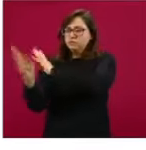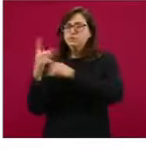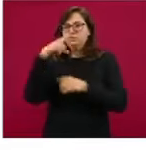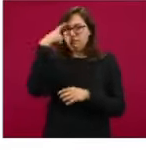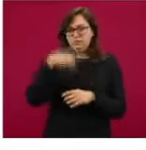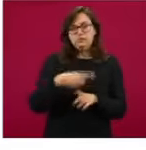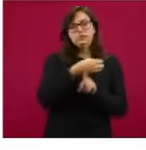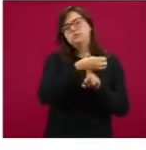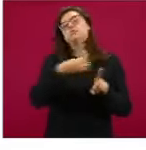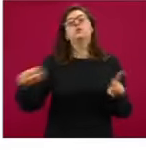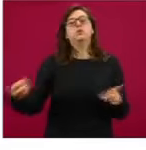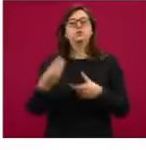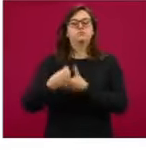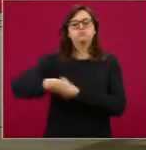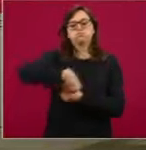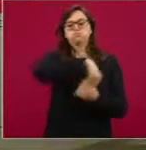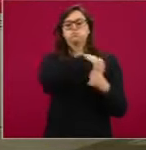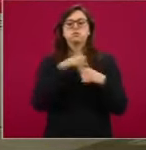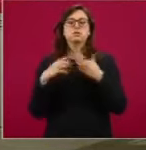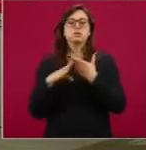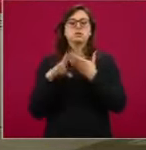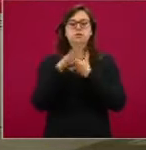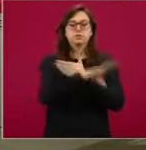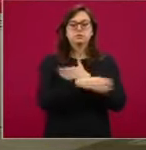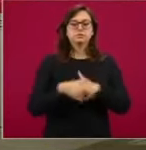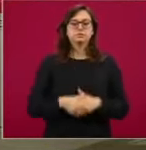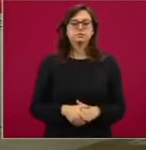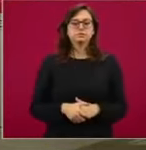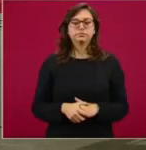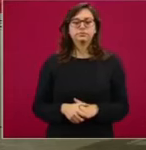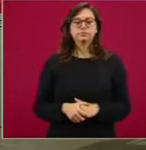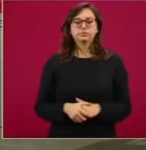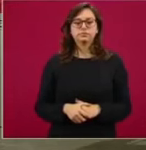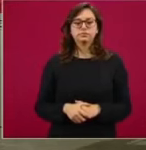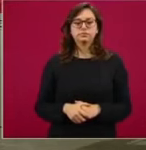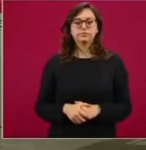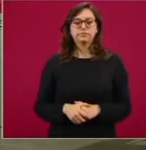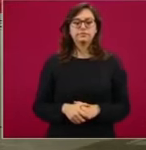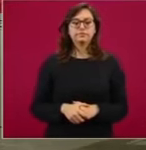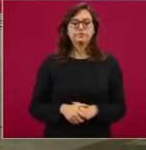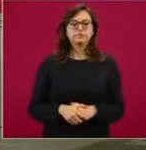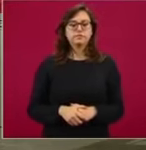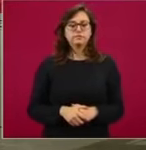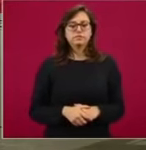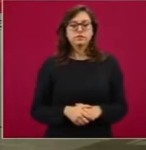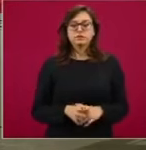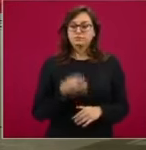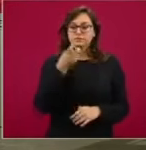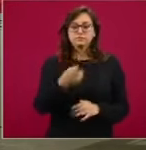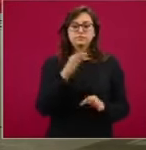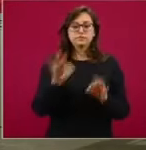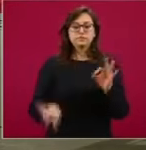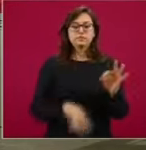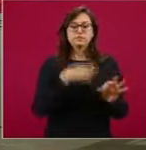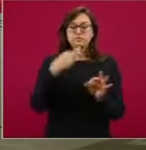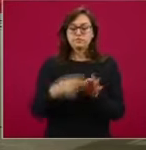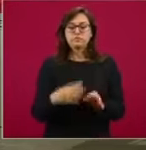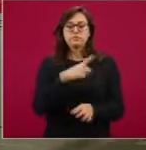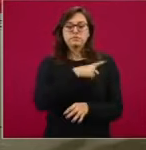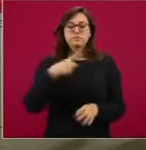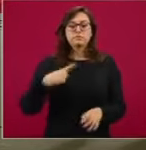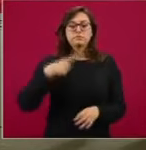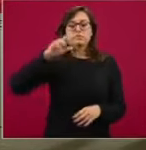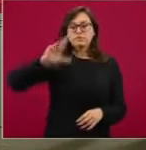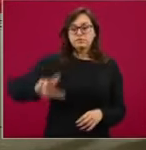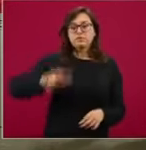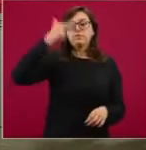examen y evitar las aglomeraciones. Siguiente. Sería todo, solamente recordar que